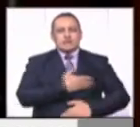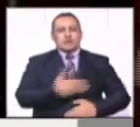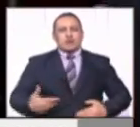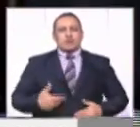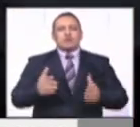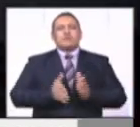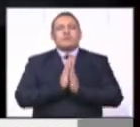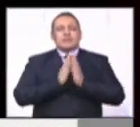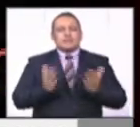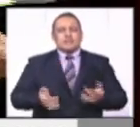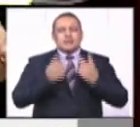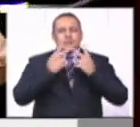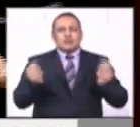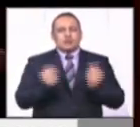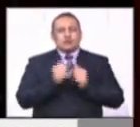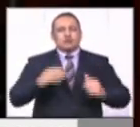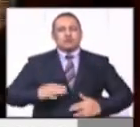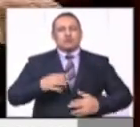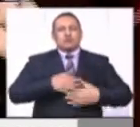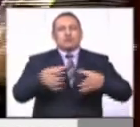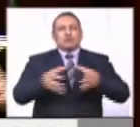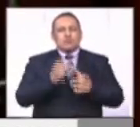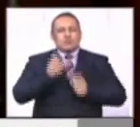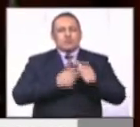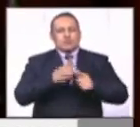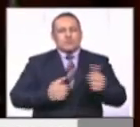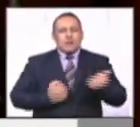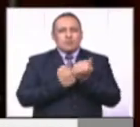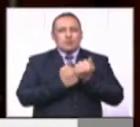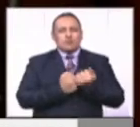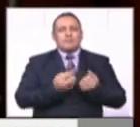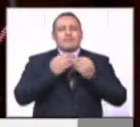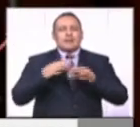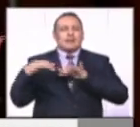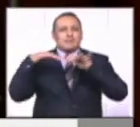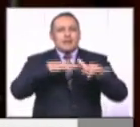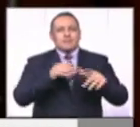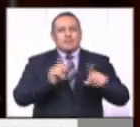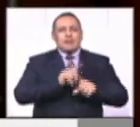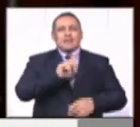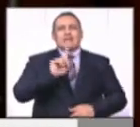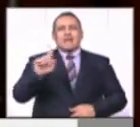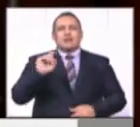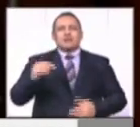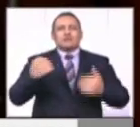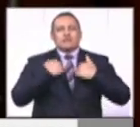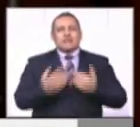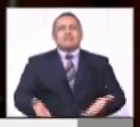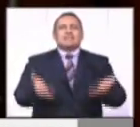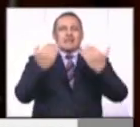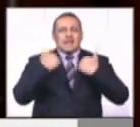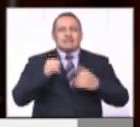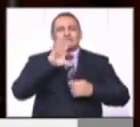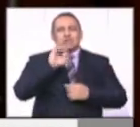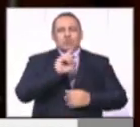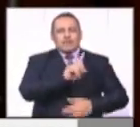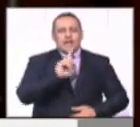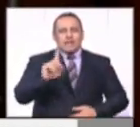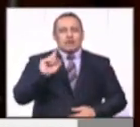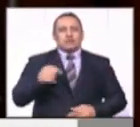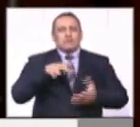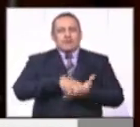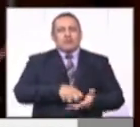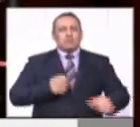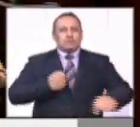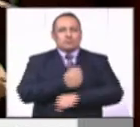convocaba a sus militantes o a quienes fueran ahí a que cada uno traiga 50 personas para hacer arrodillar a